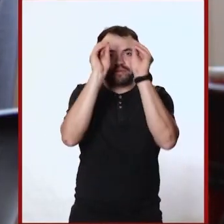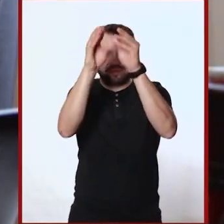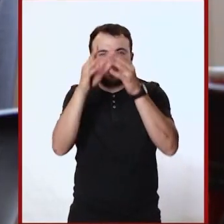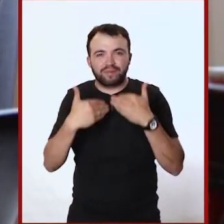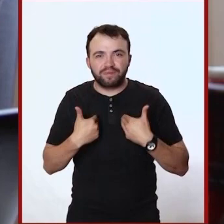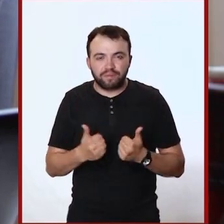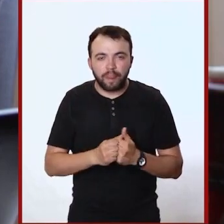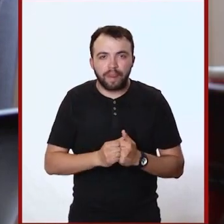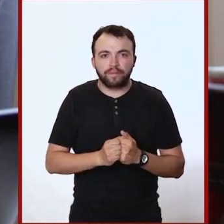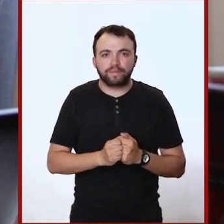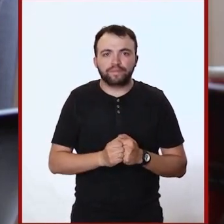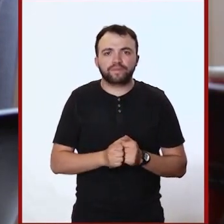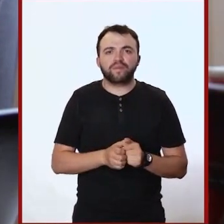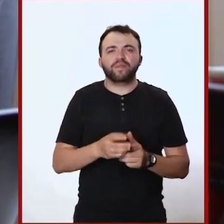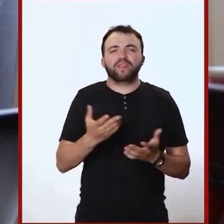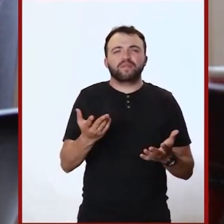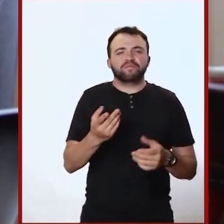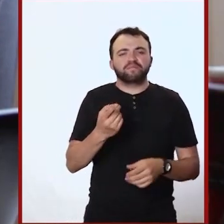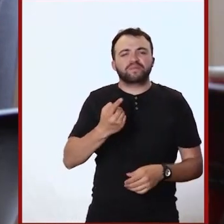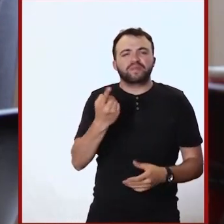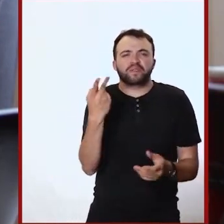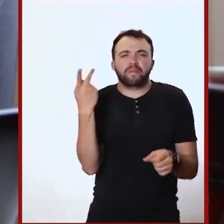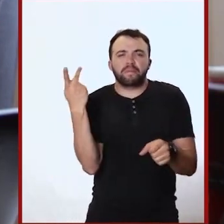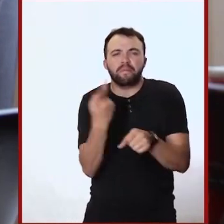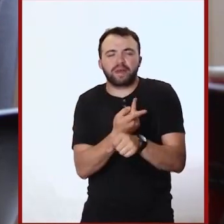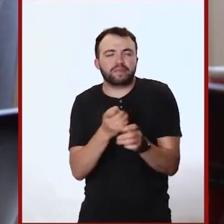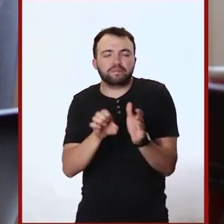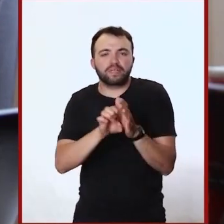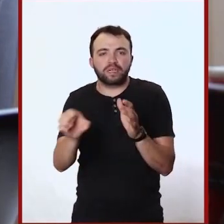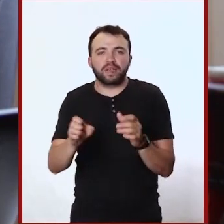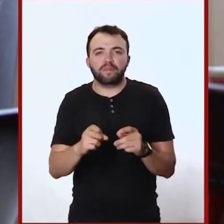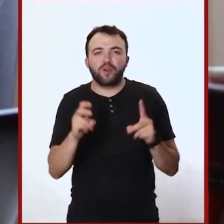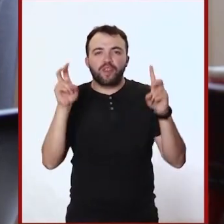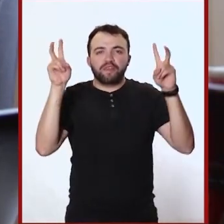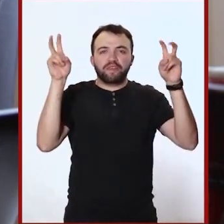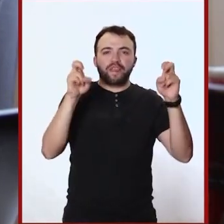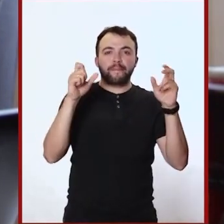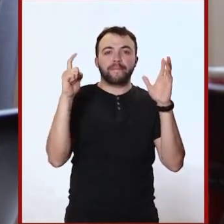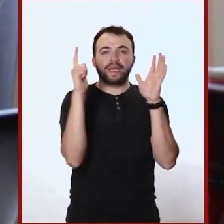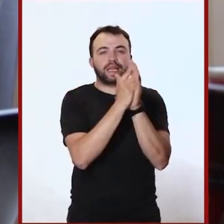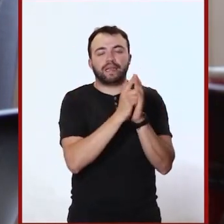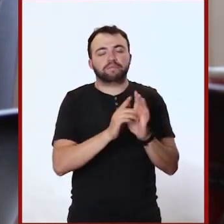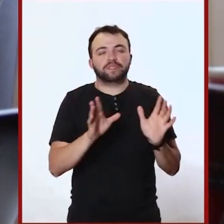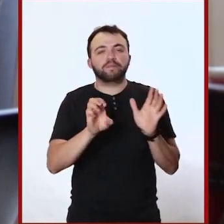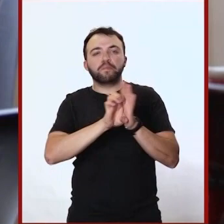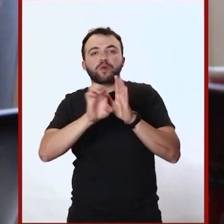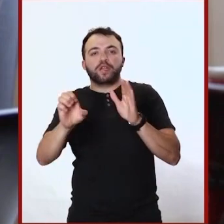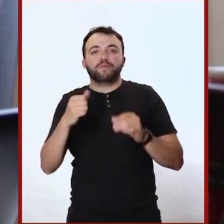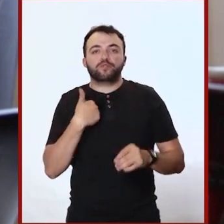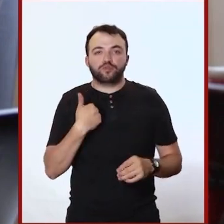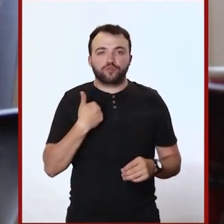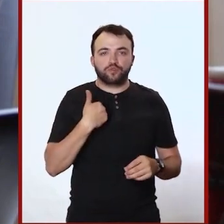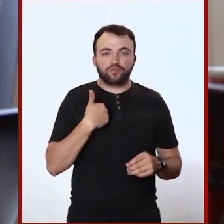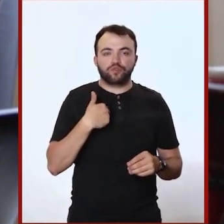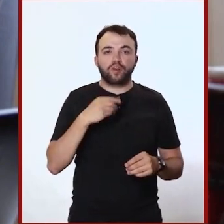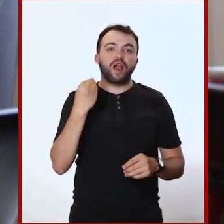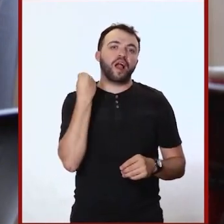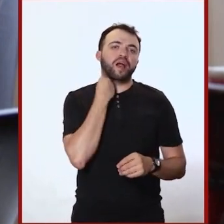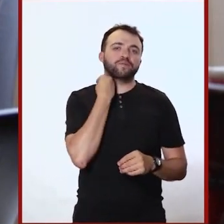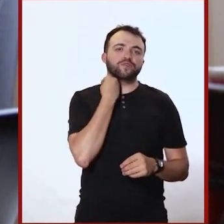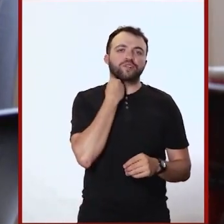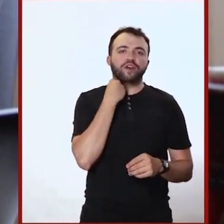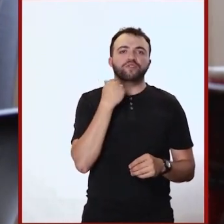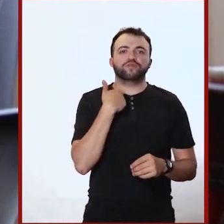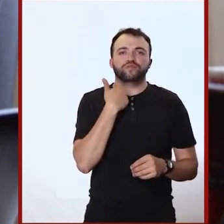clara su idea. Pero ¿qué pasa con el tema legal? O sea, desde, oye, voy a poner un despacho, el tema legal, el